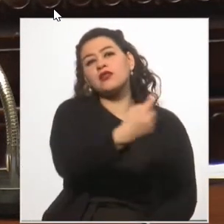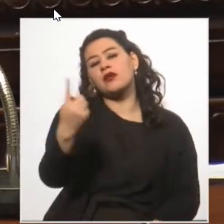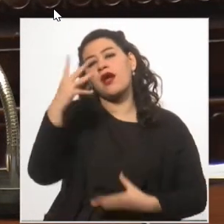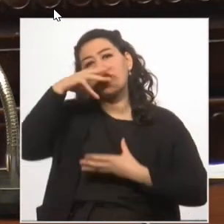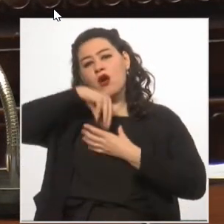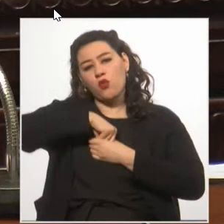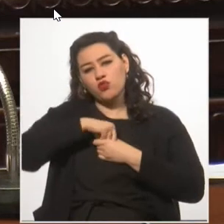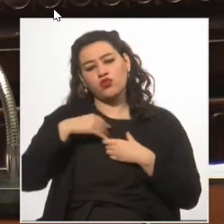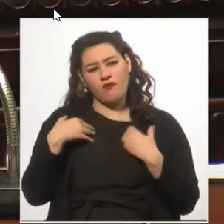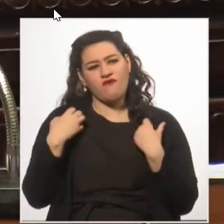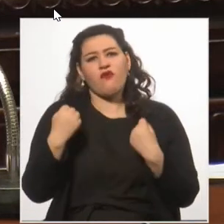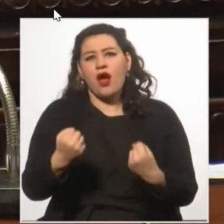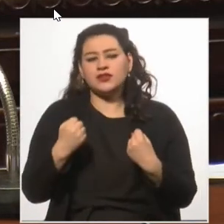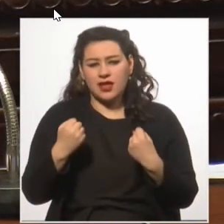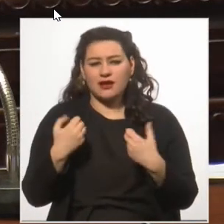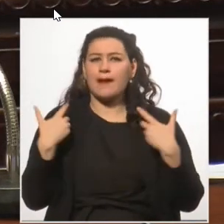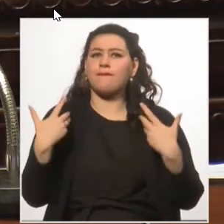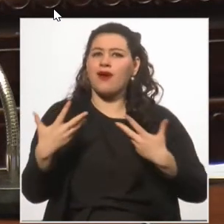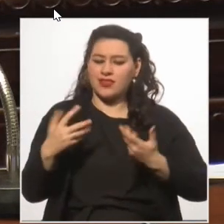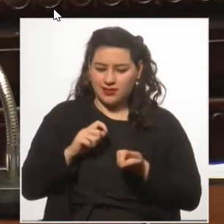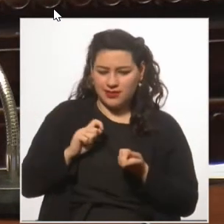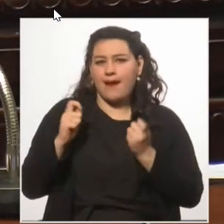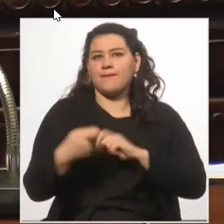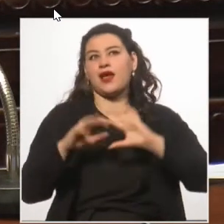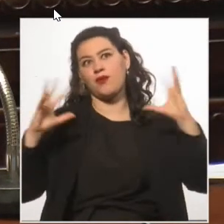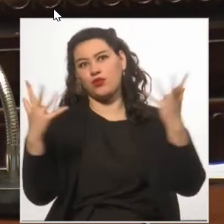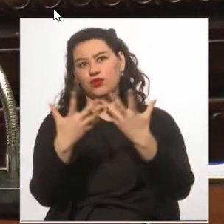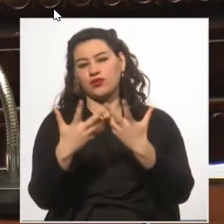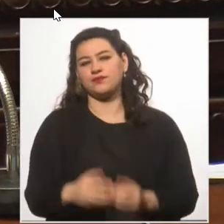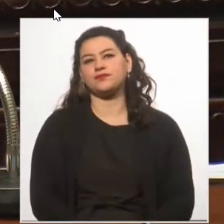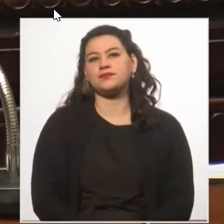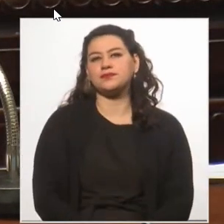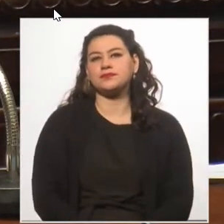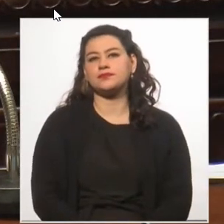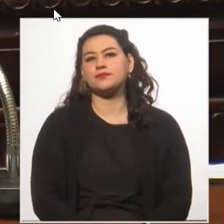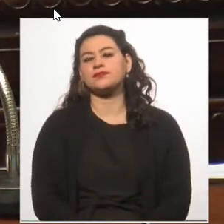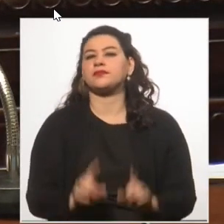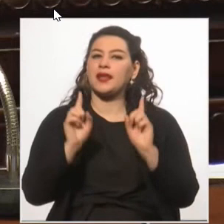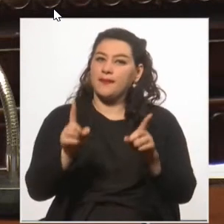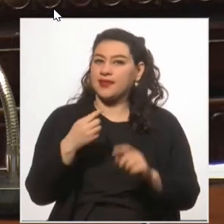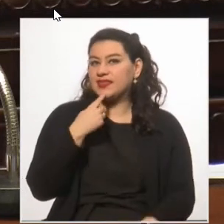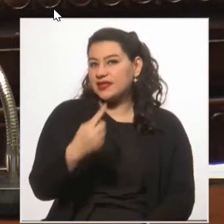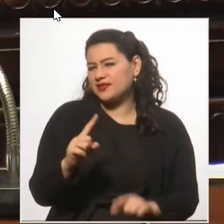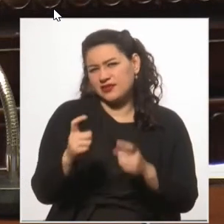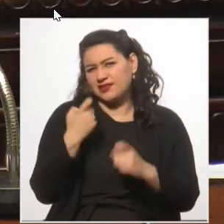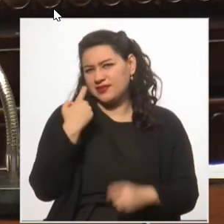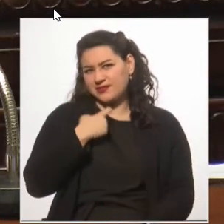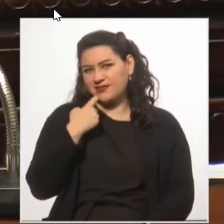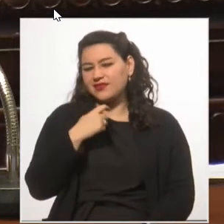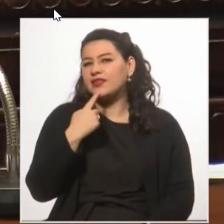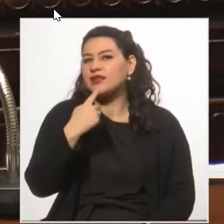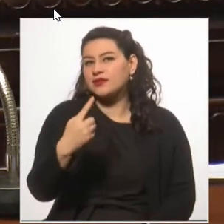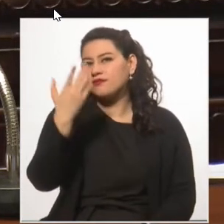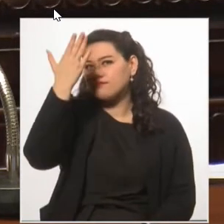uno esa fuerza capaz de transformar al mundo. De más está decir que una